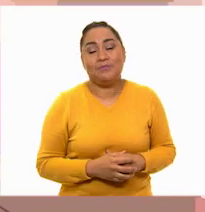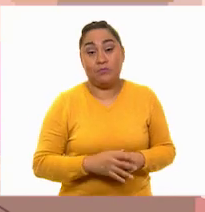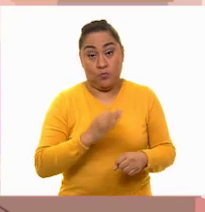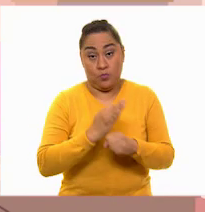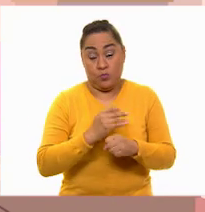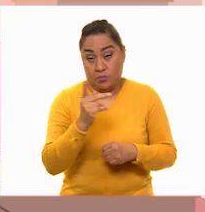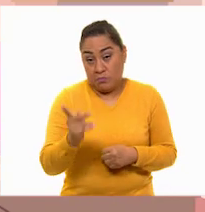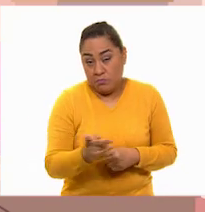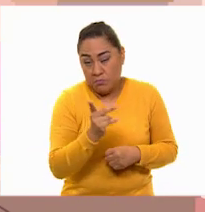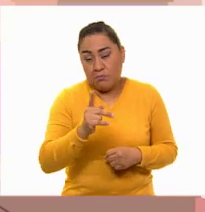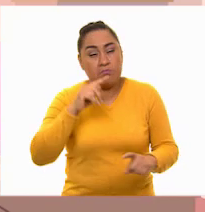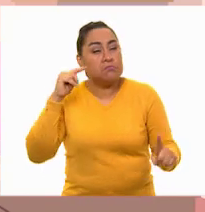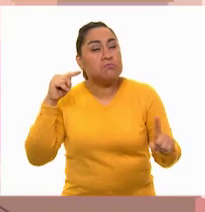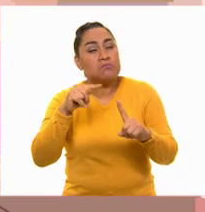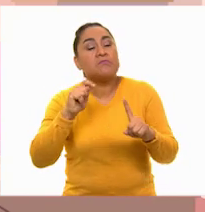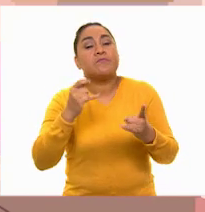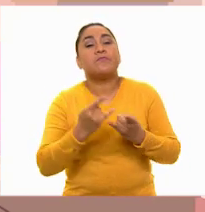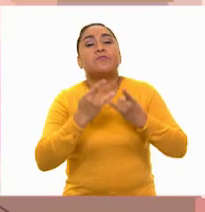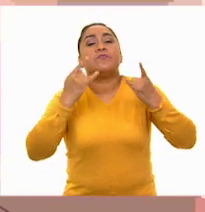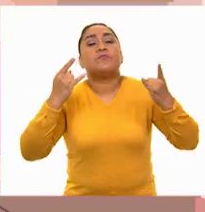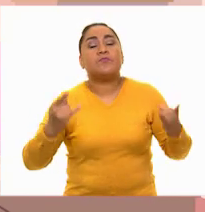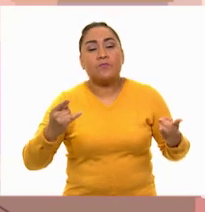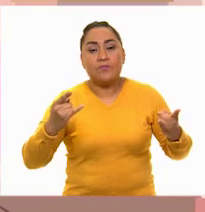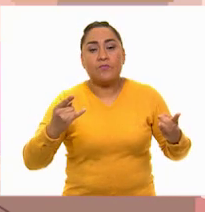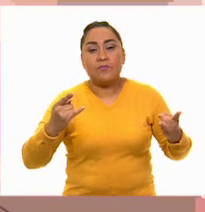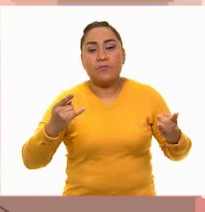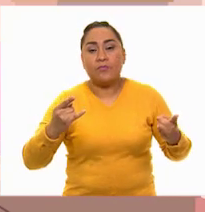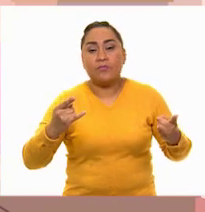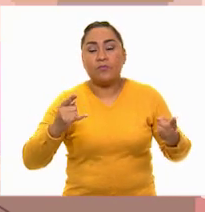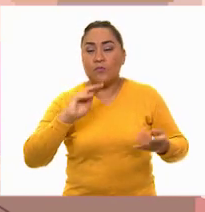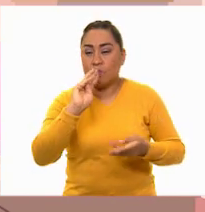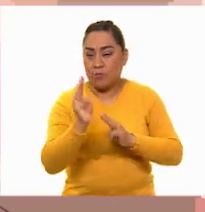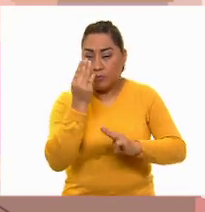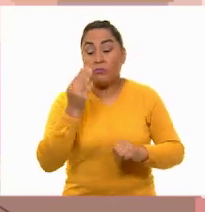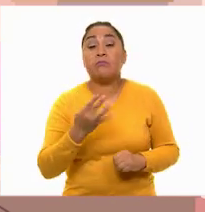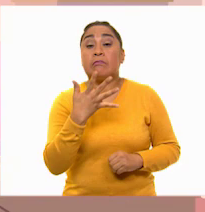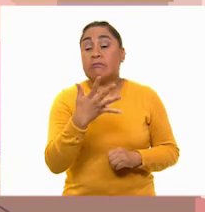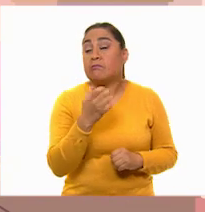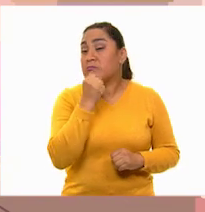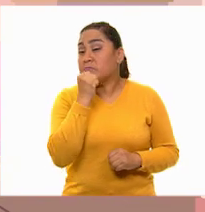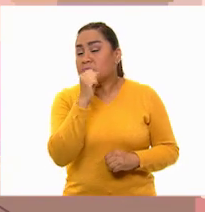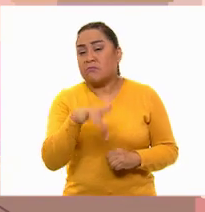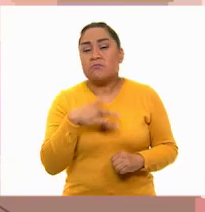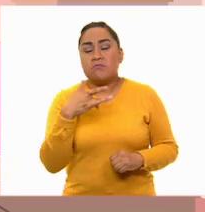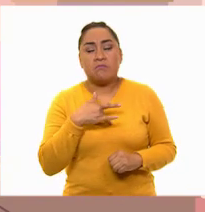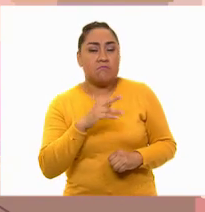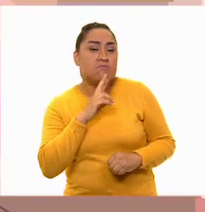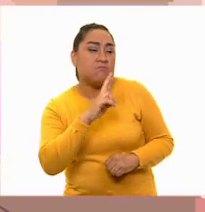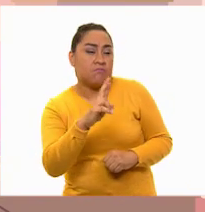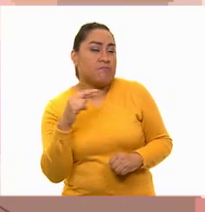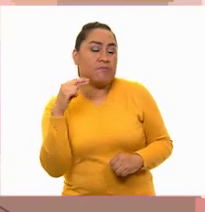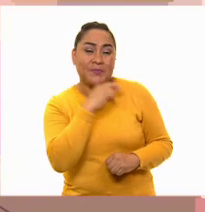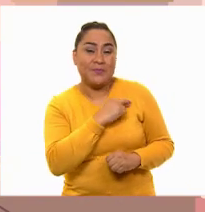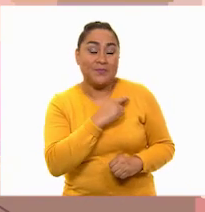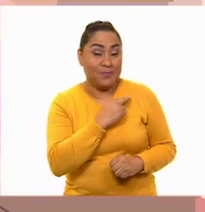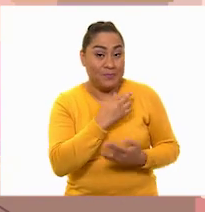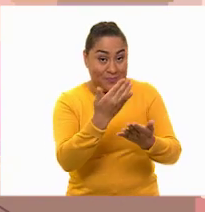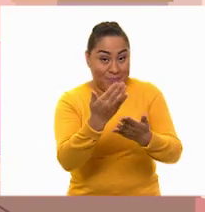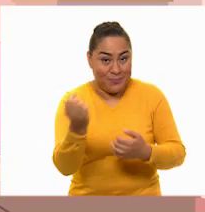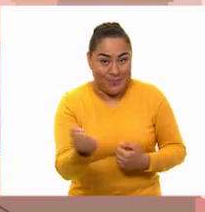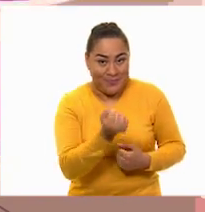pregunta es del eje temático Historia Universal. Tendrán 5 segundos para responder. ¡Mucha suerte!